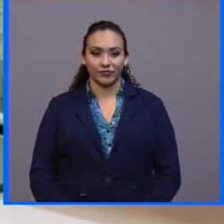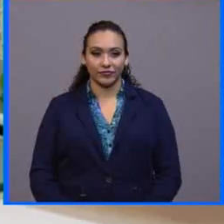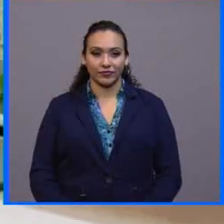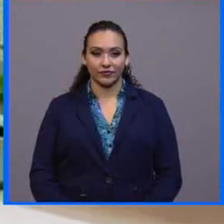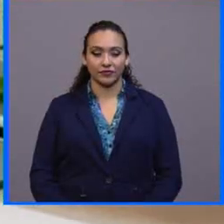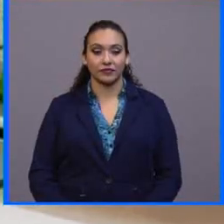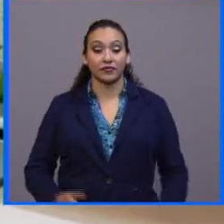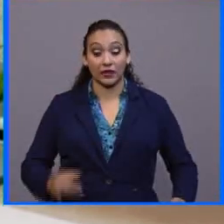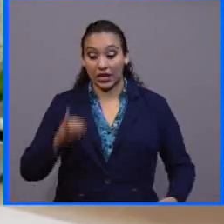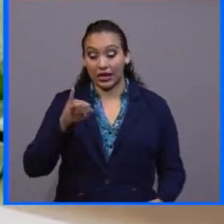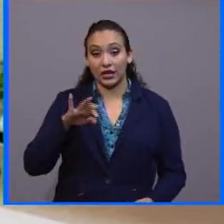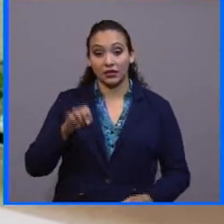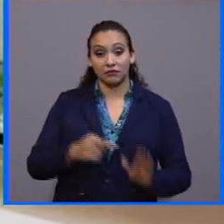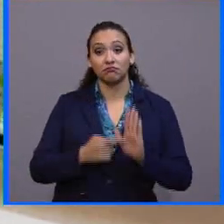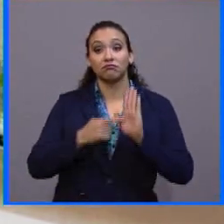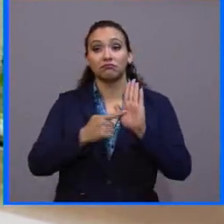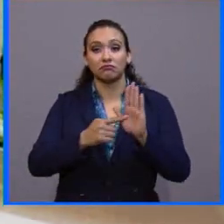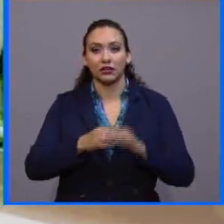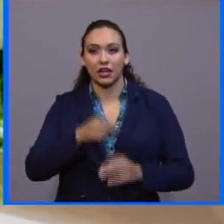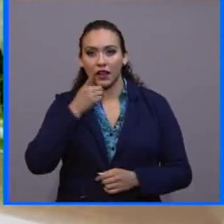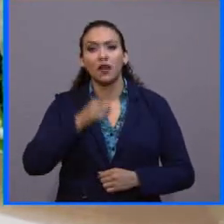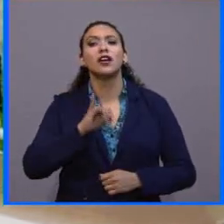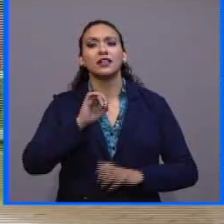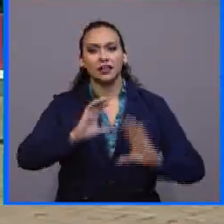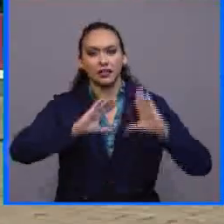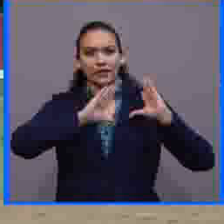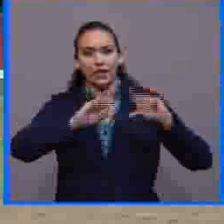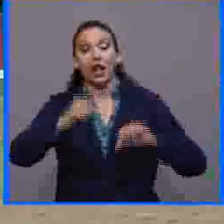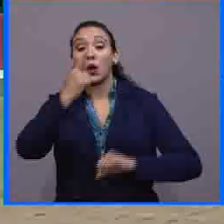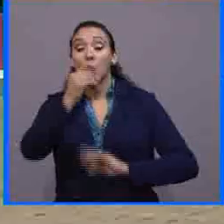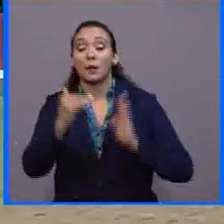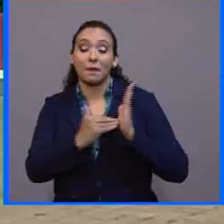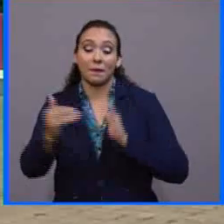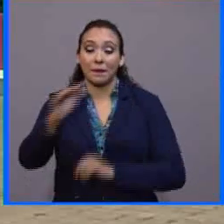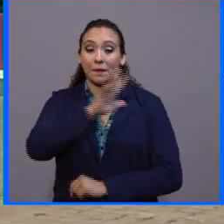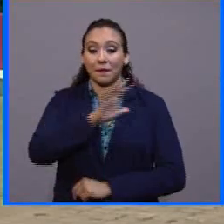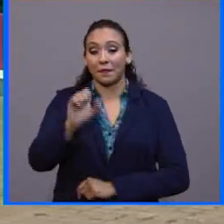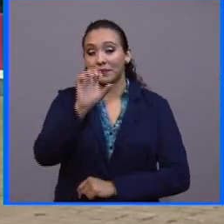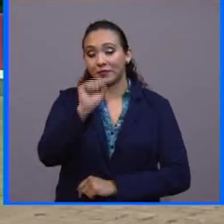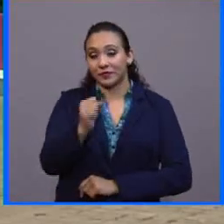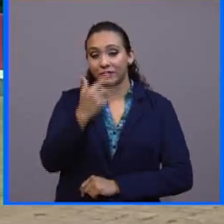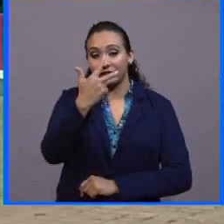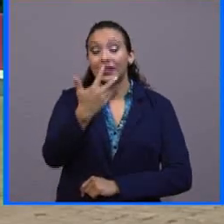Y mientras el INE dio a conocer que se ha capacitado a